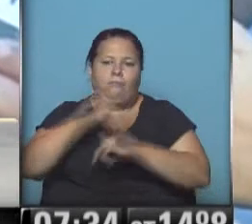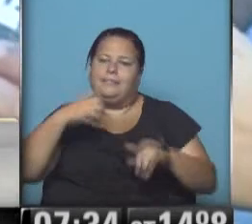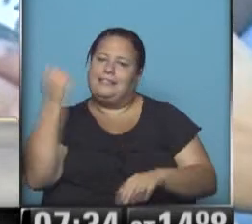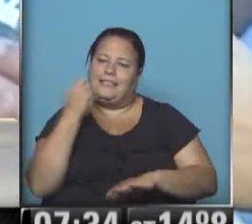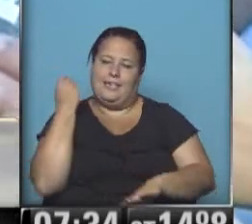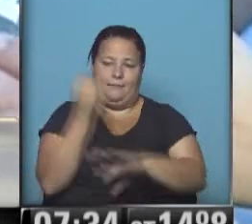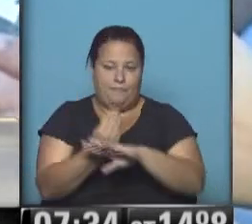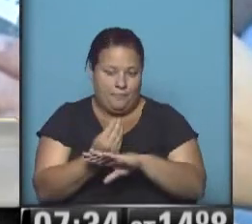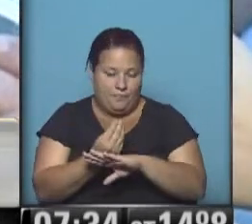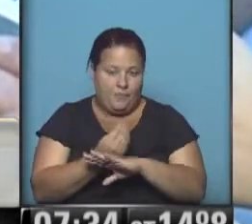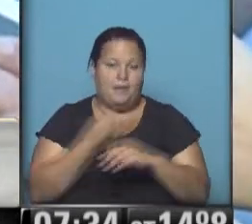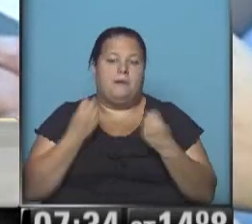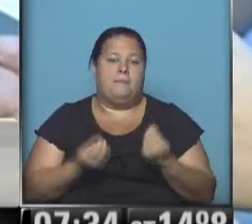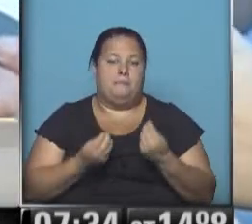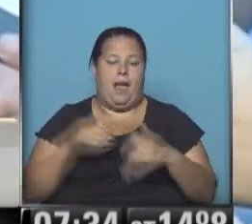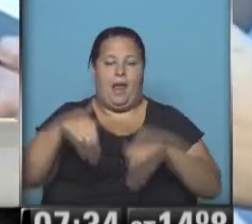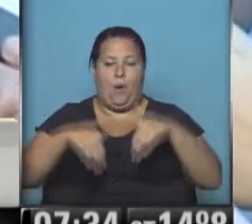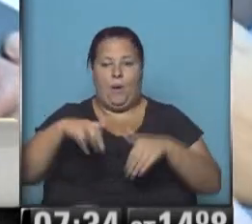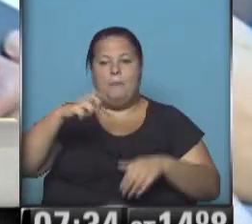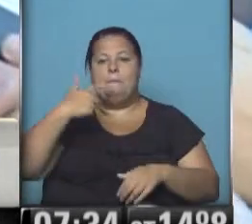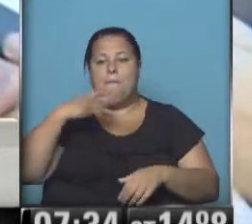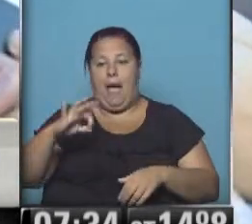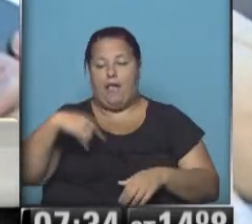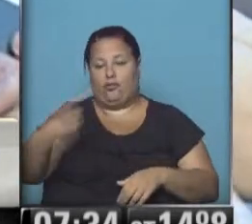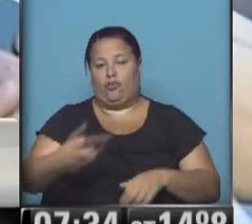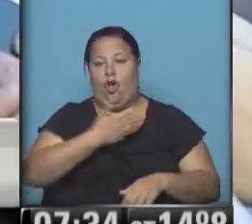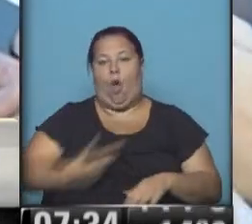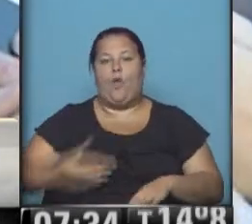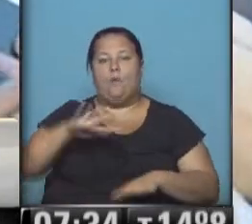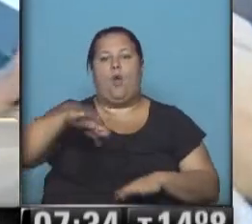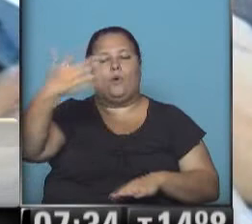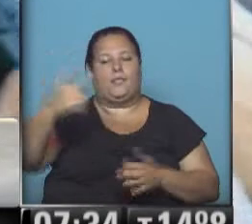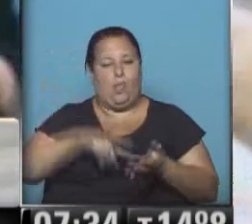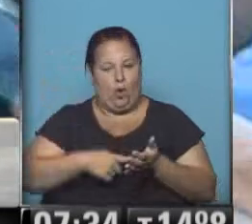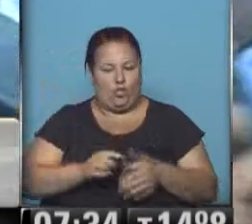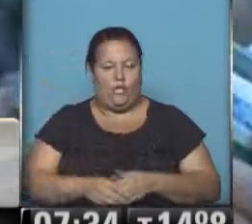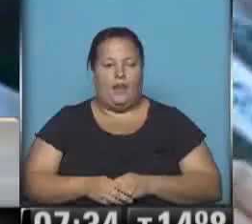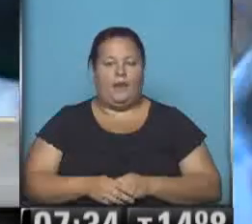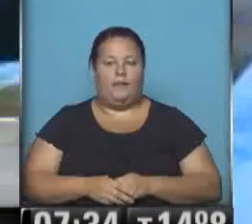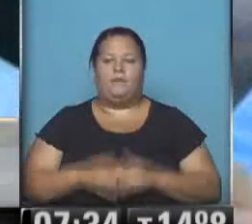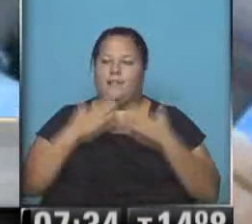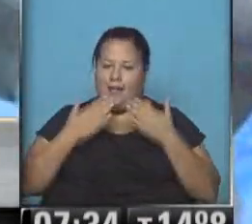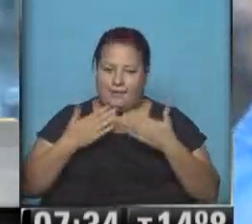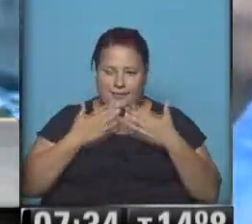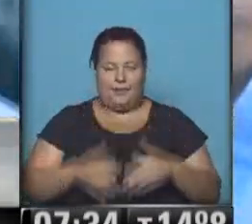de participar de las primarias por la gobernación de la provincia.